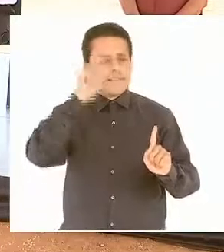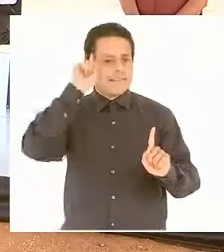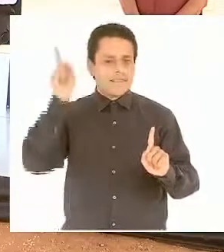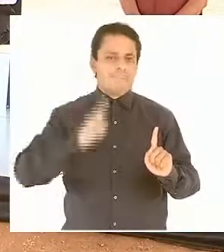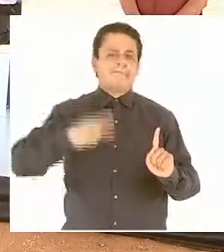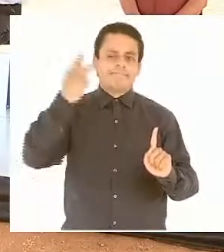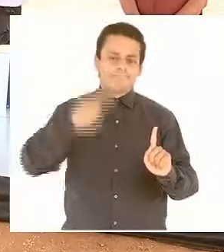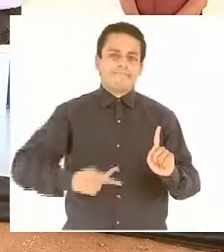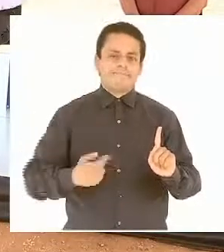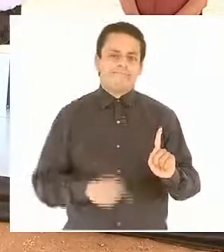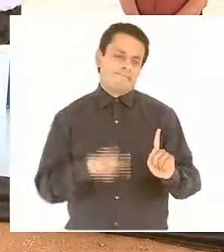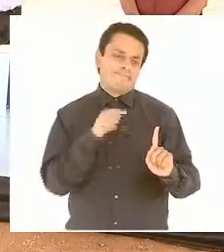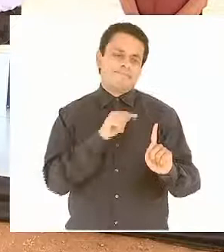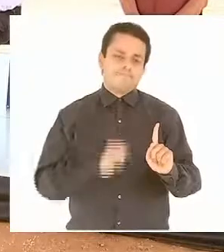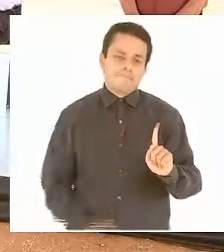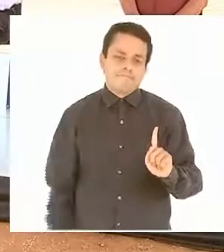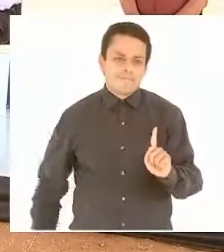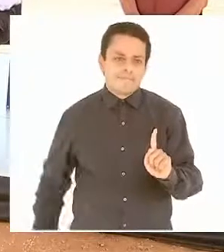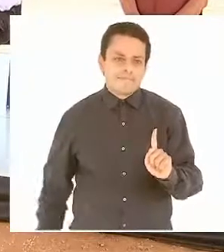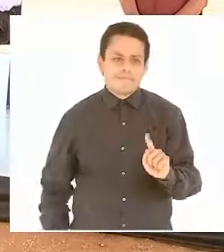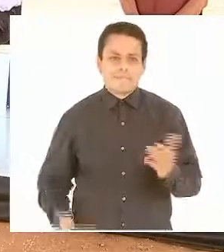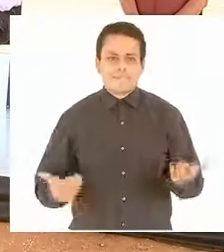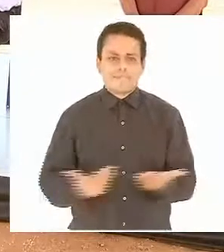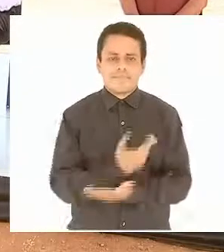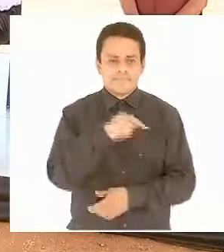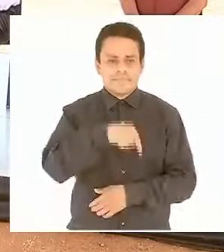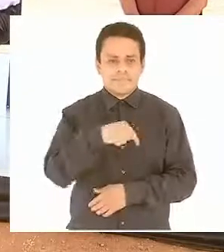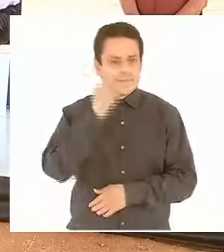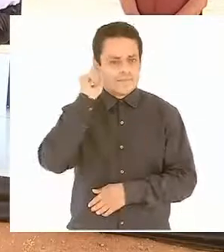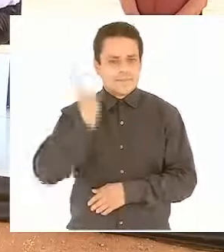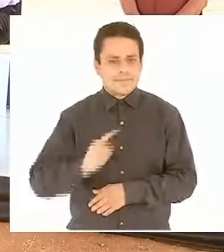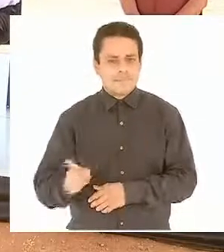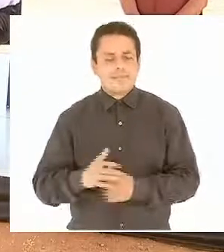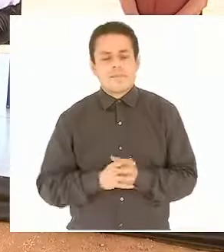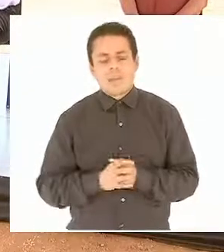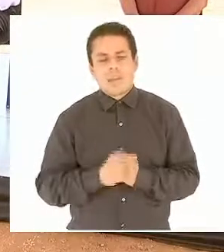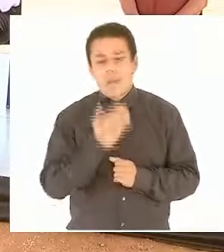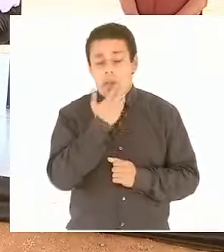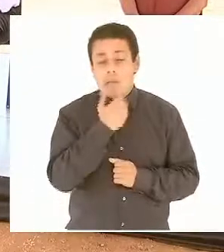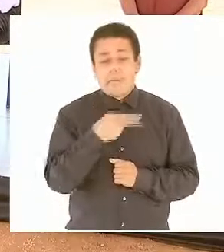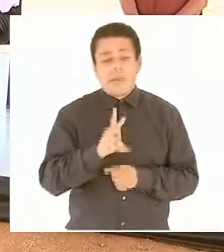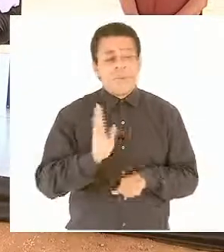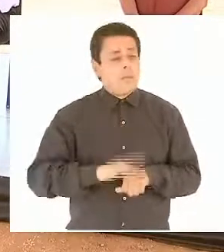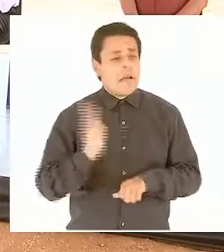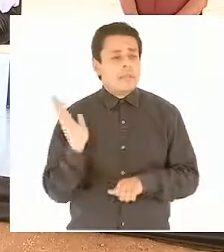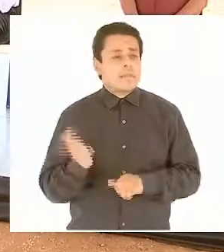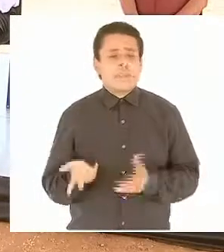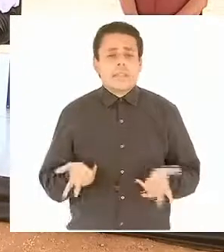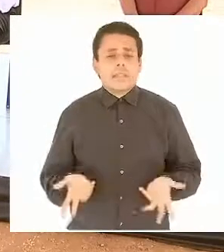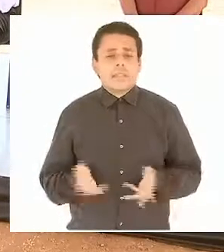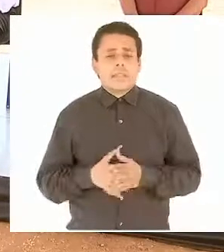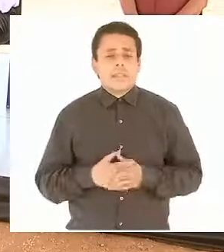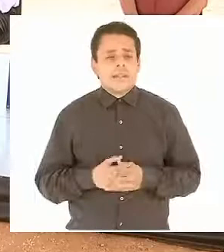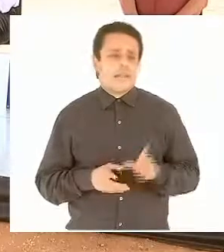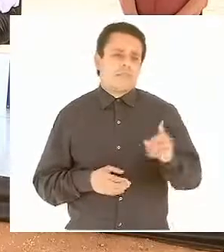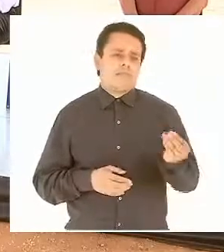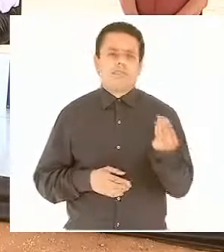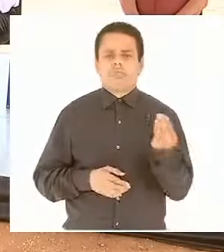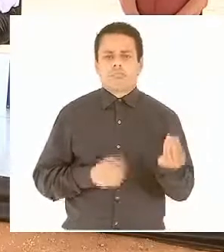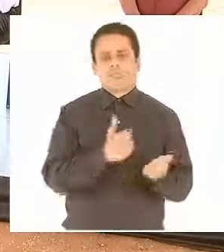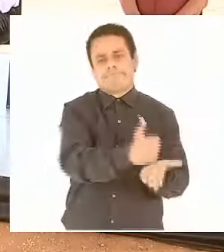este estado de Zacatecas, es originario Ricardo de Zacatecas, pero además nos ha